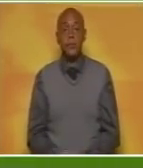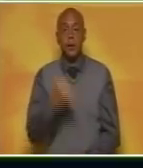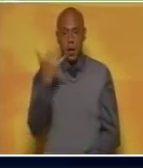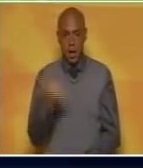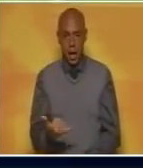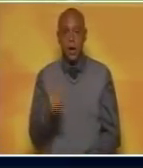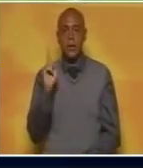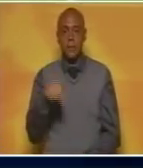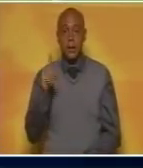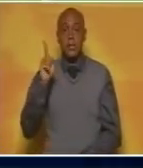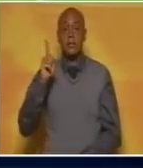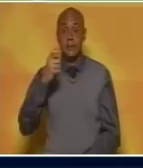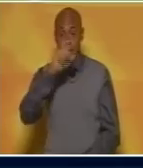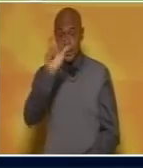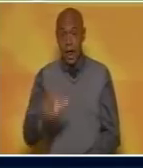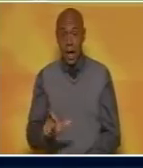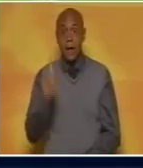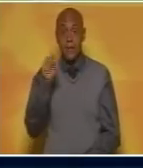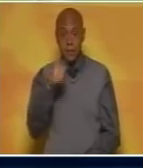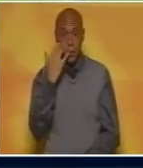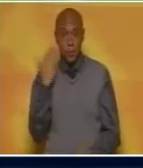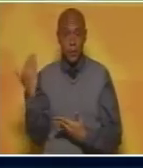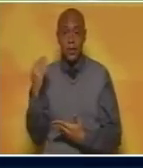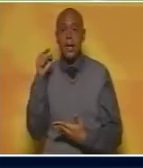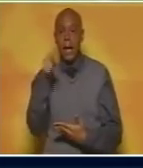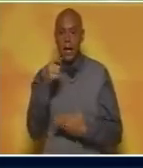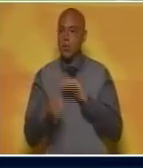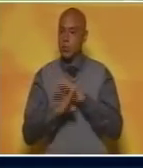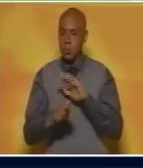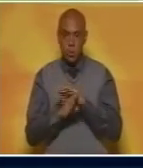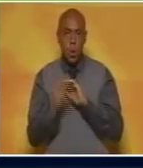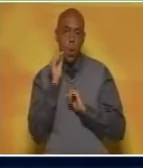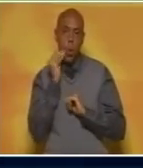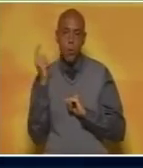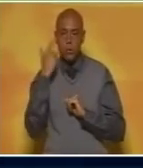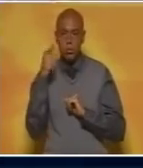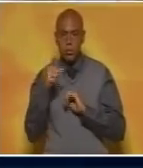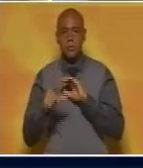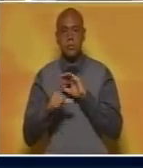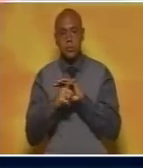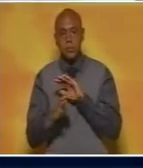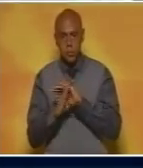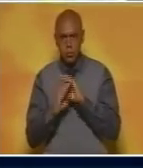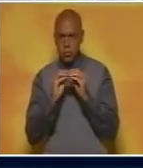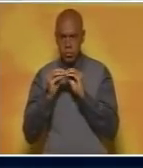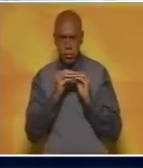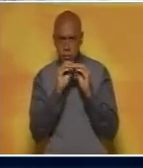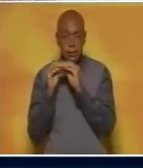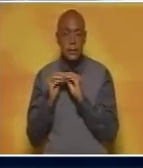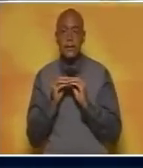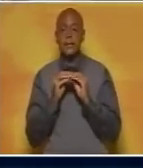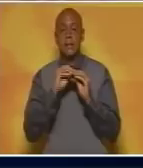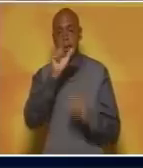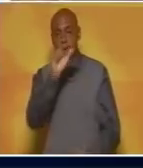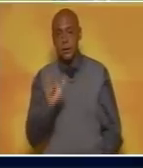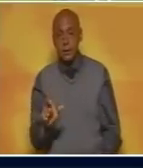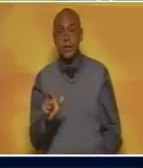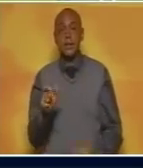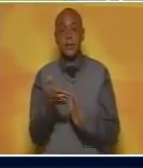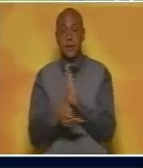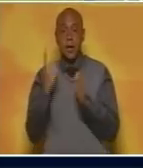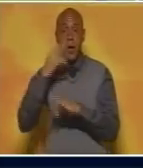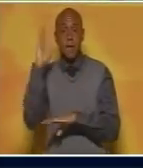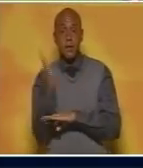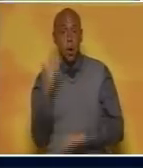Pasamos a la Serie Italiana, porque la Juventus sigue defendiendo y manteniendo su liderato en la tabla de posiciones de la Serie Italiana, venciendo al Genoa